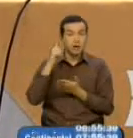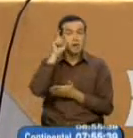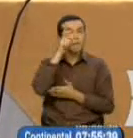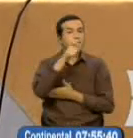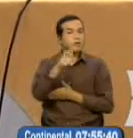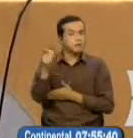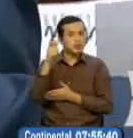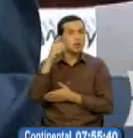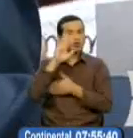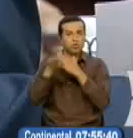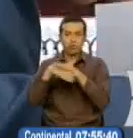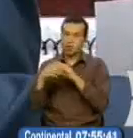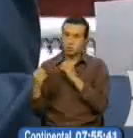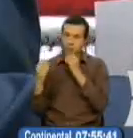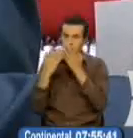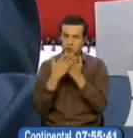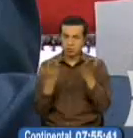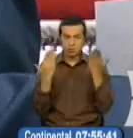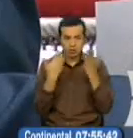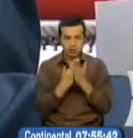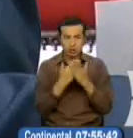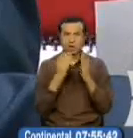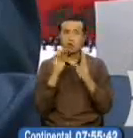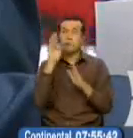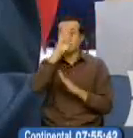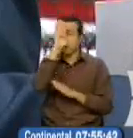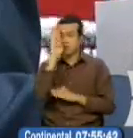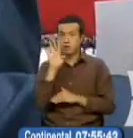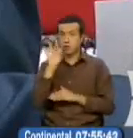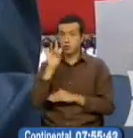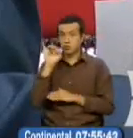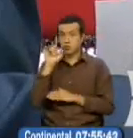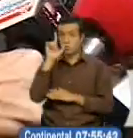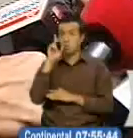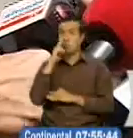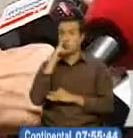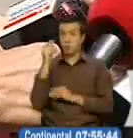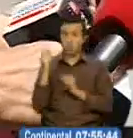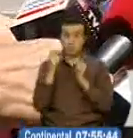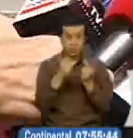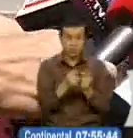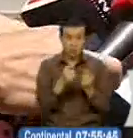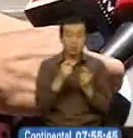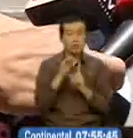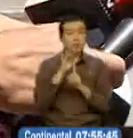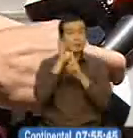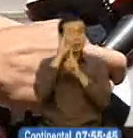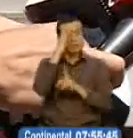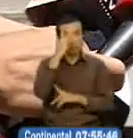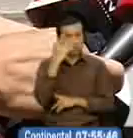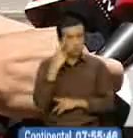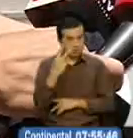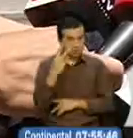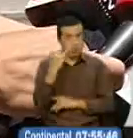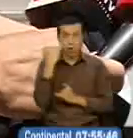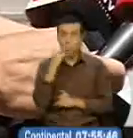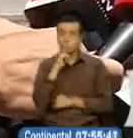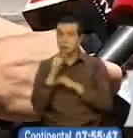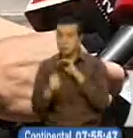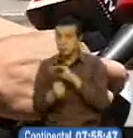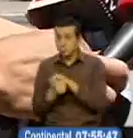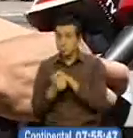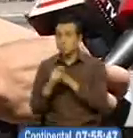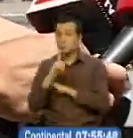general les entregará la información proporcionada por Brasil el pasado 8 de junio. Especialmente porque aquello que ahora es materia